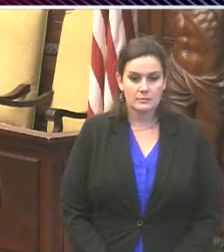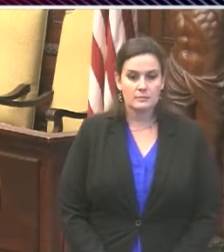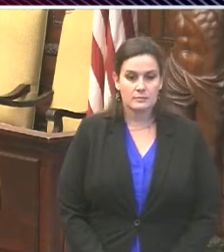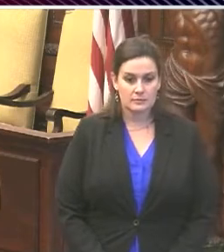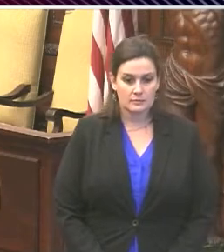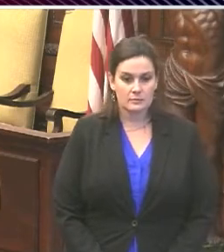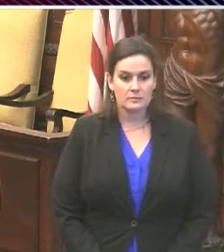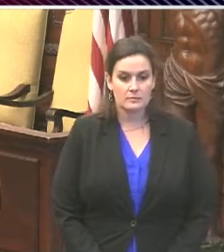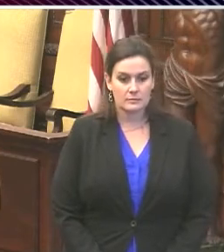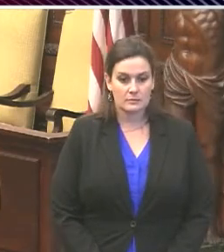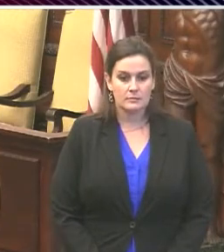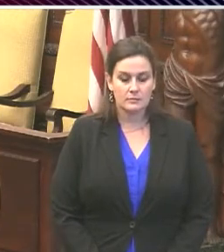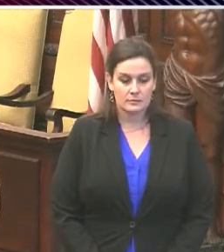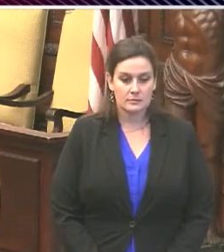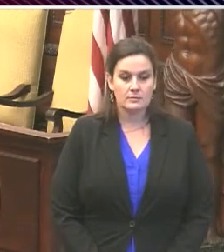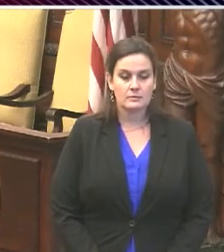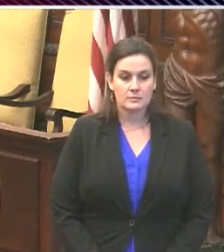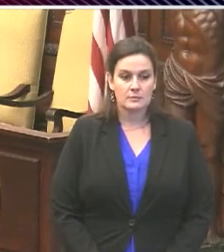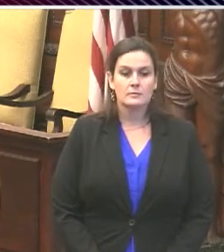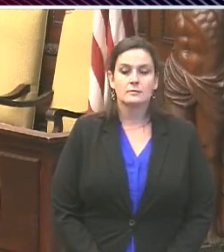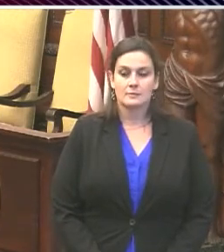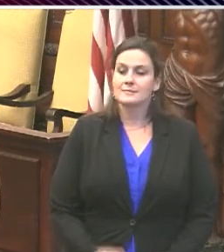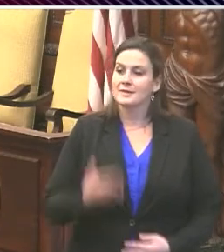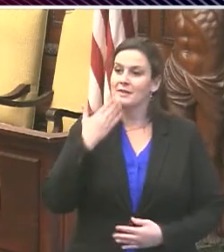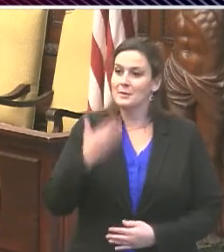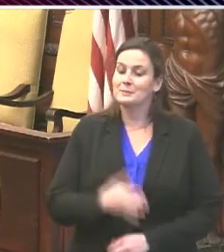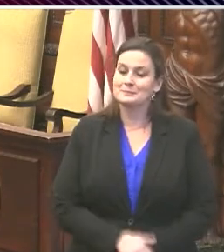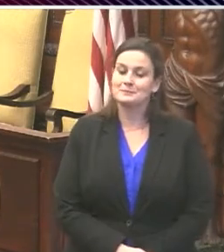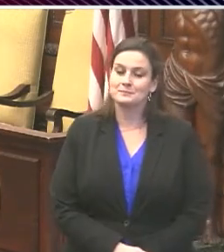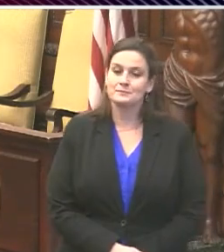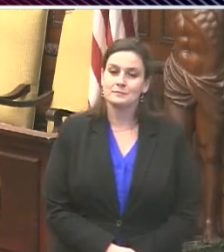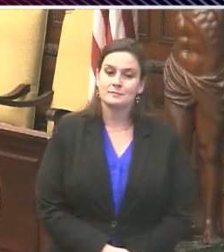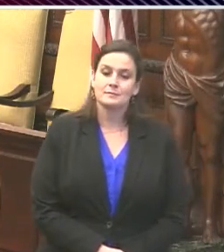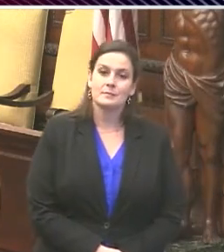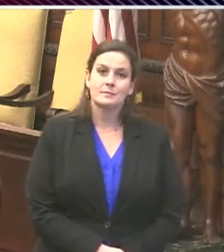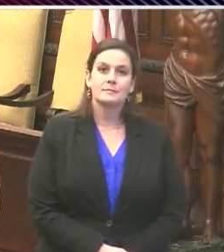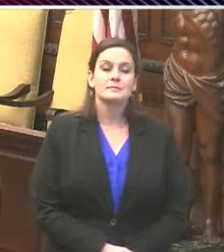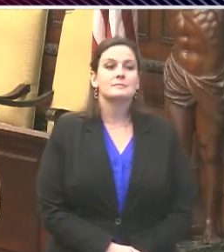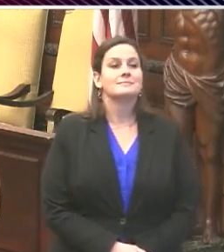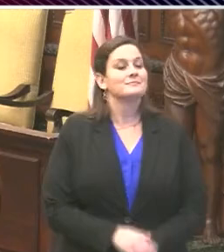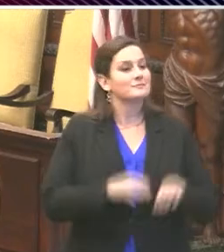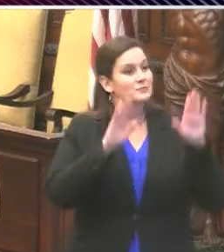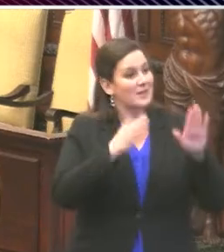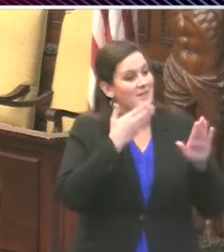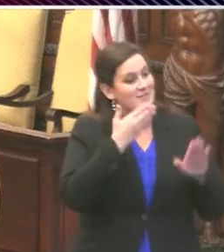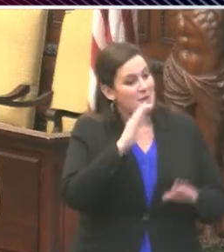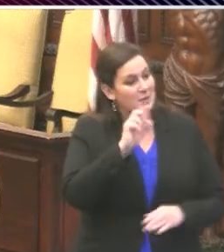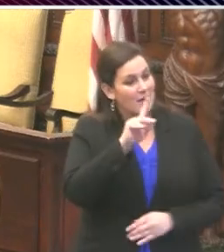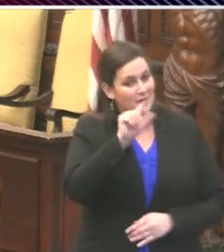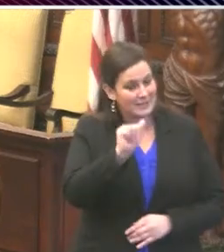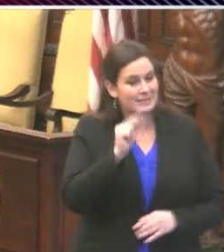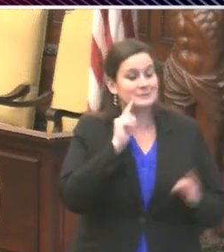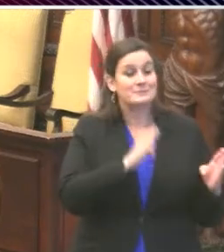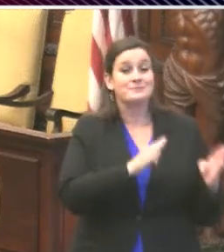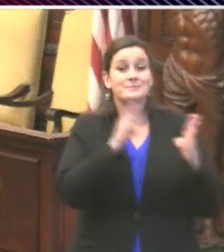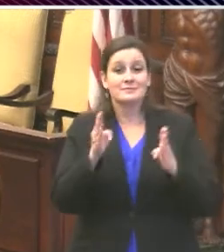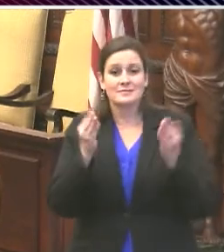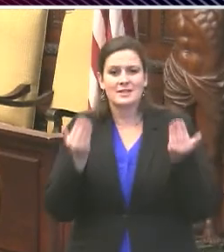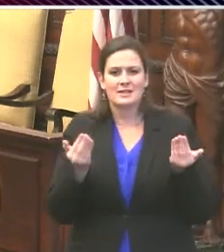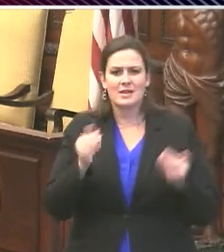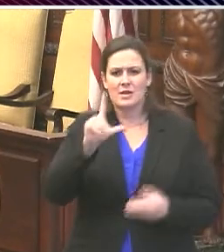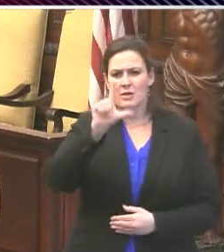menores. Thank you. Thank you. Great. Thank you, Carolina. And let's go now to